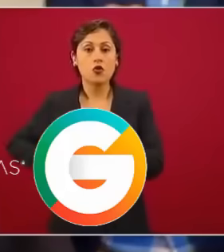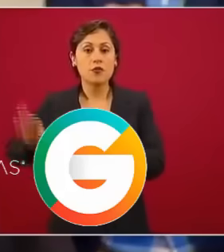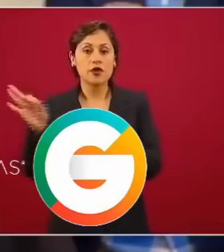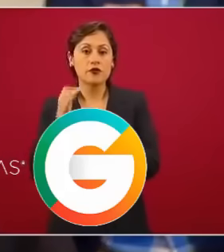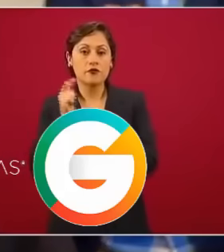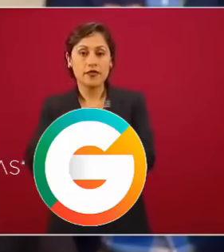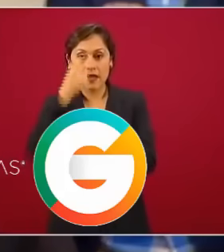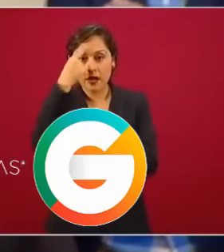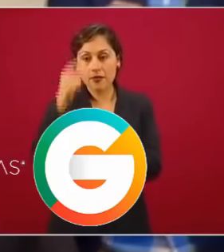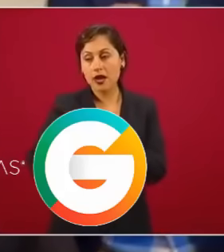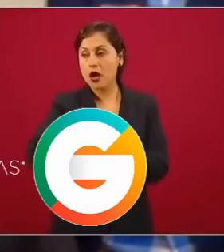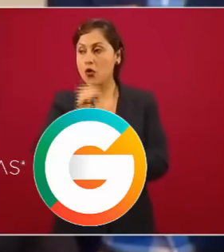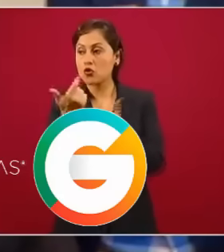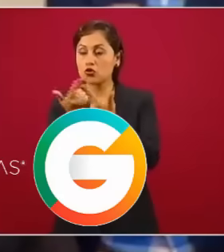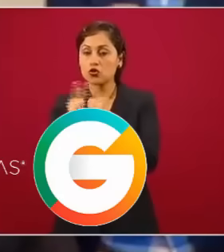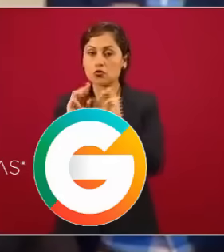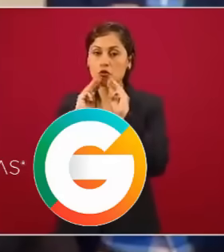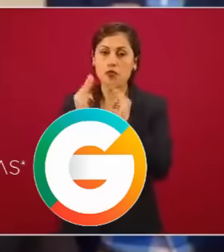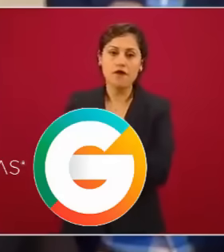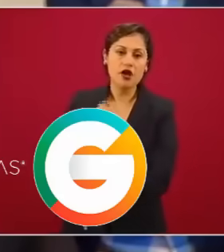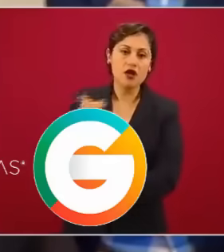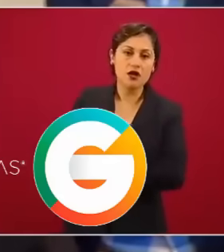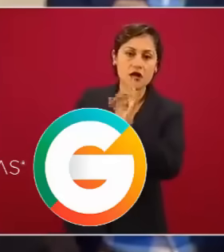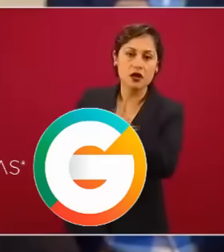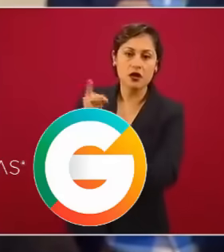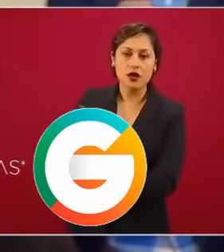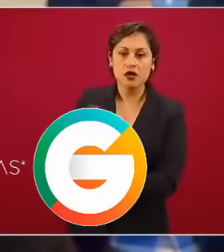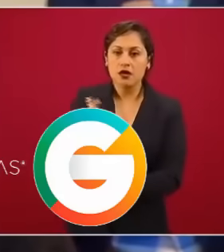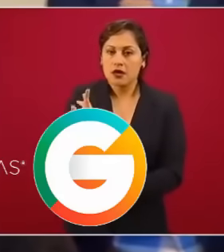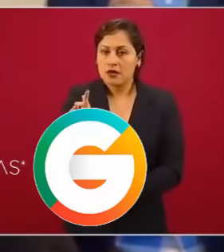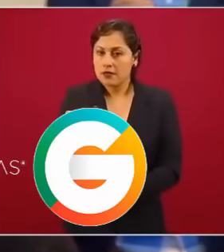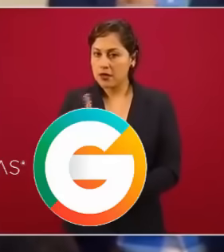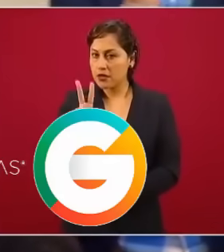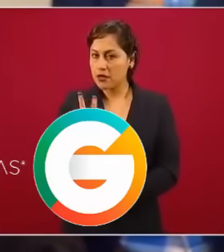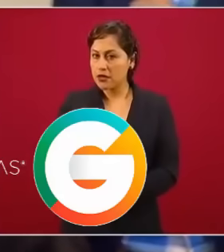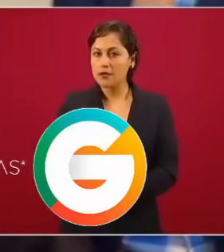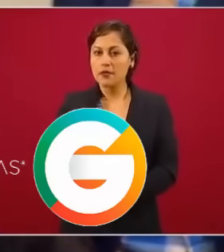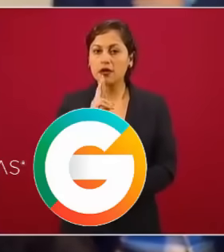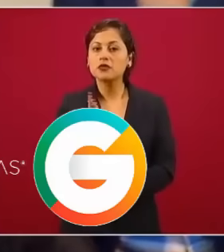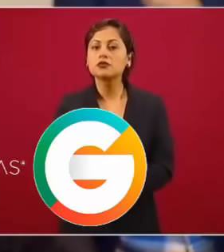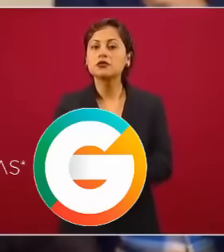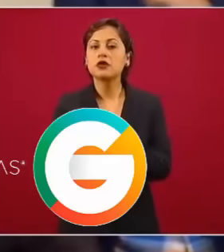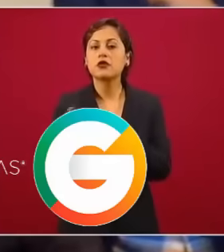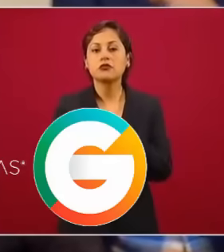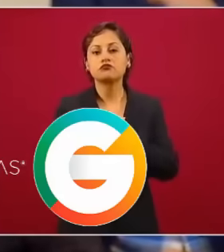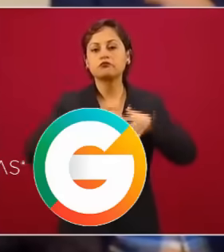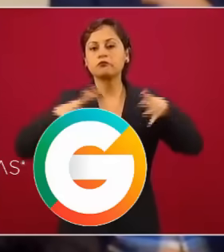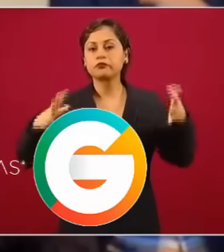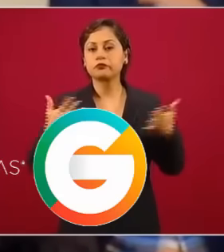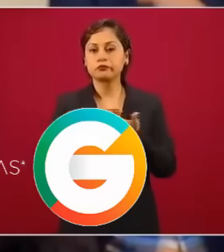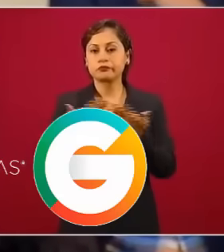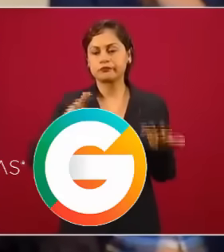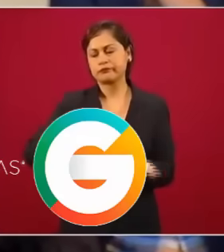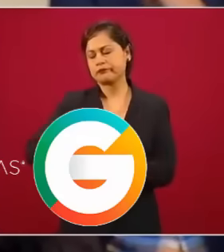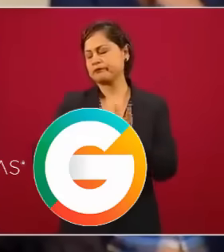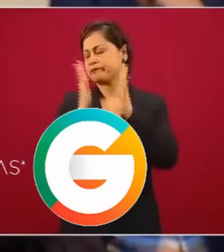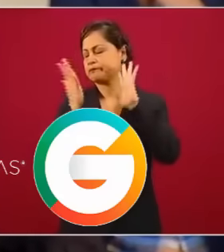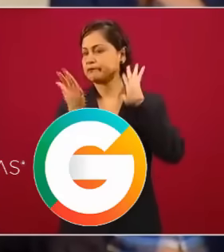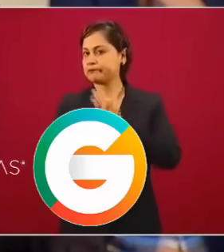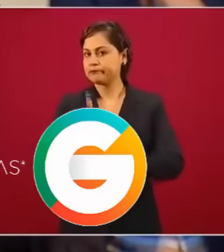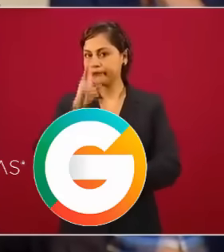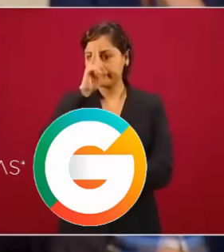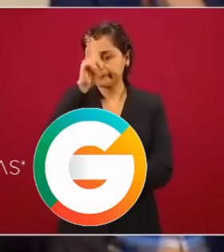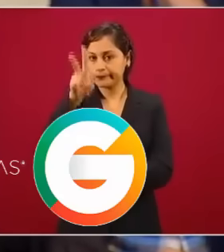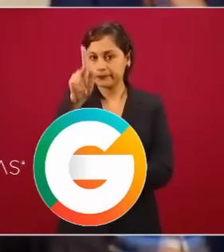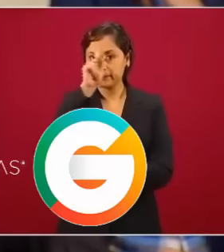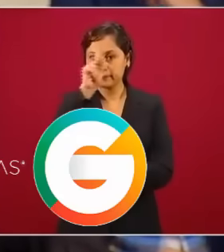con los demás cárteles. Lo único que hicieron fue fragmentar esto y llegar a la situación que estamos viviendo hoy en día, presidente. Como